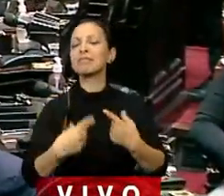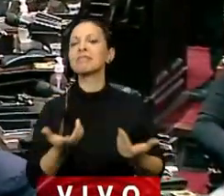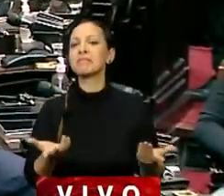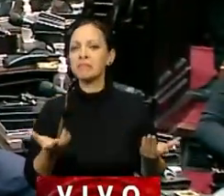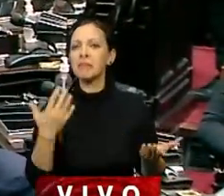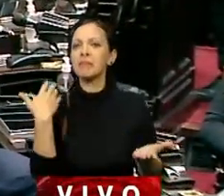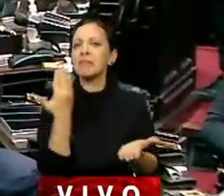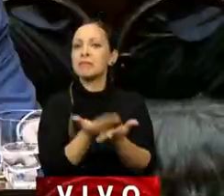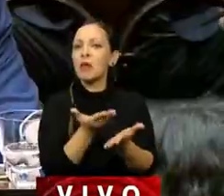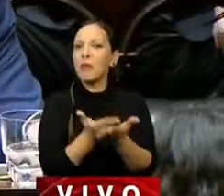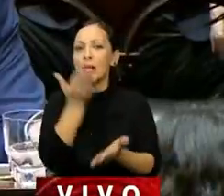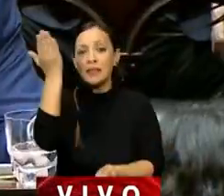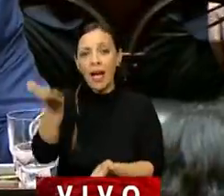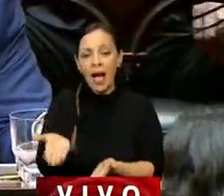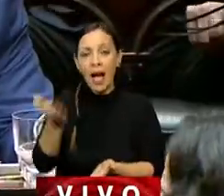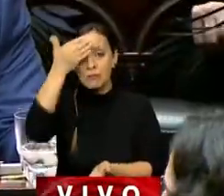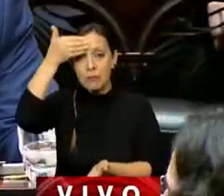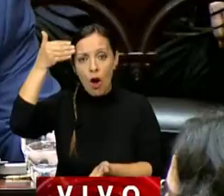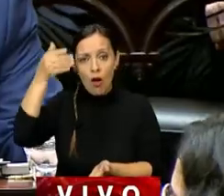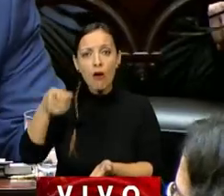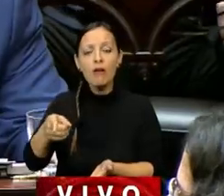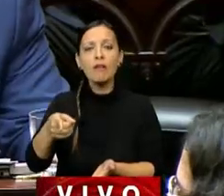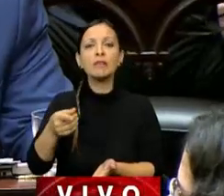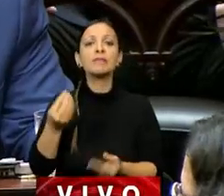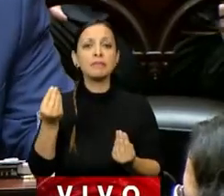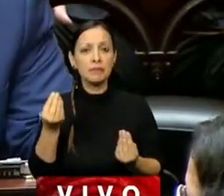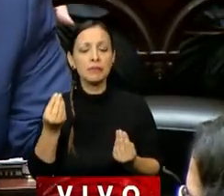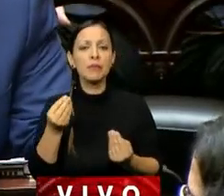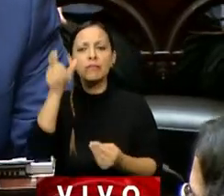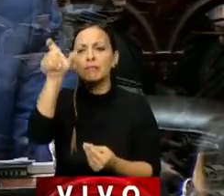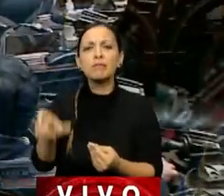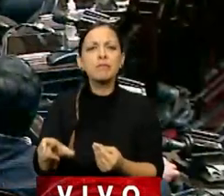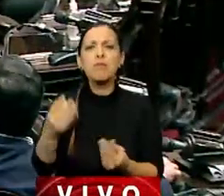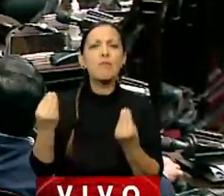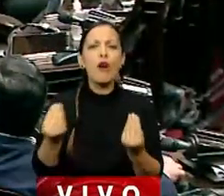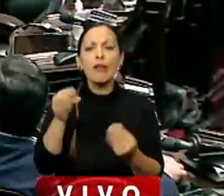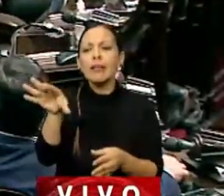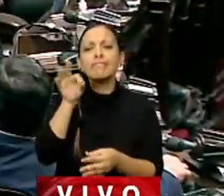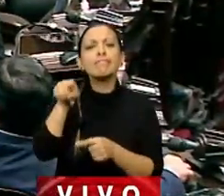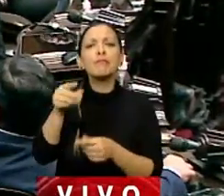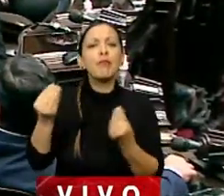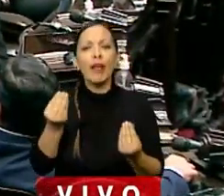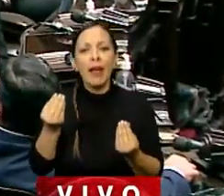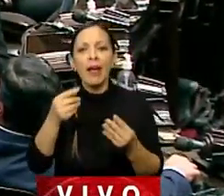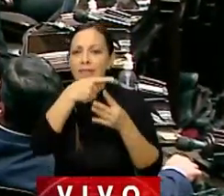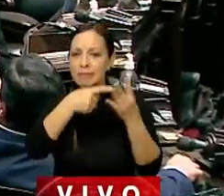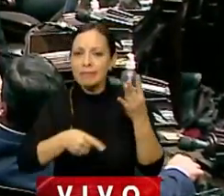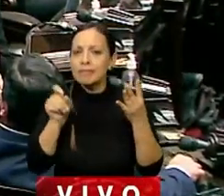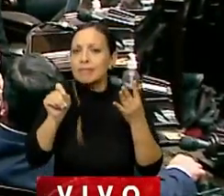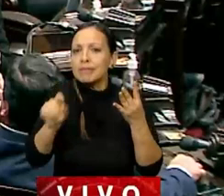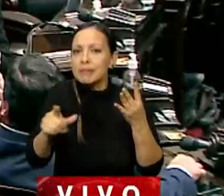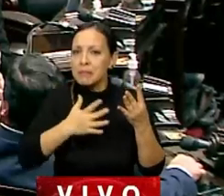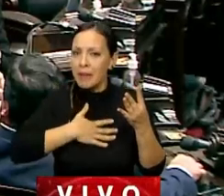Venimos a proponerla, entre otras tantas cosas, por cuatro elementos que